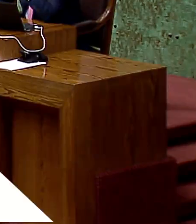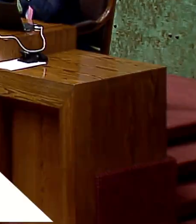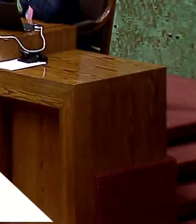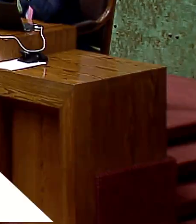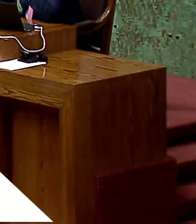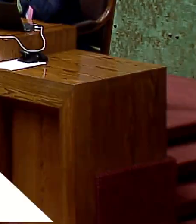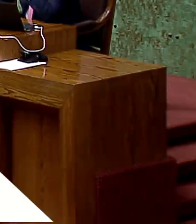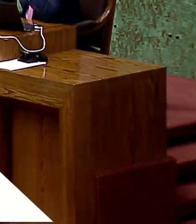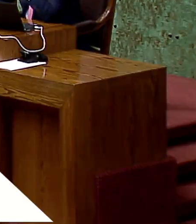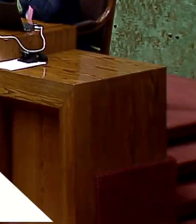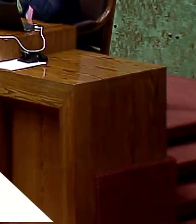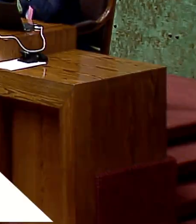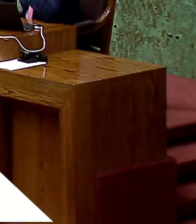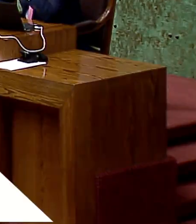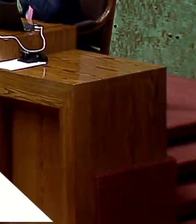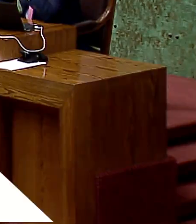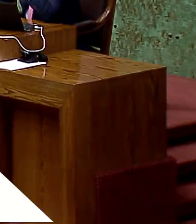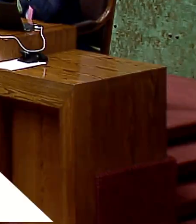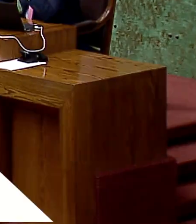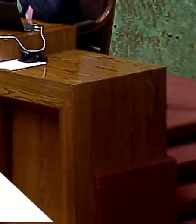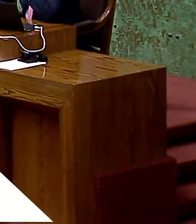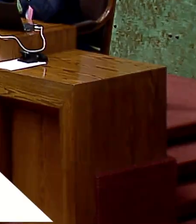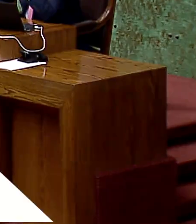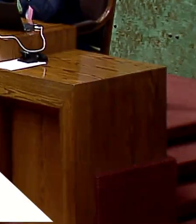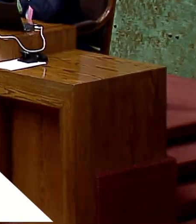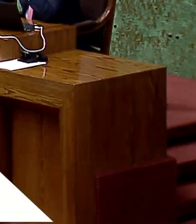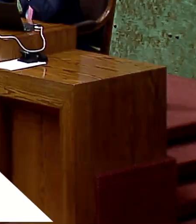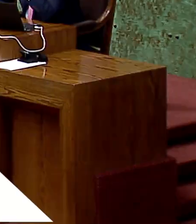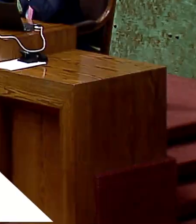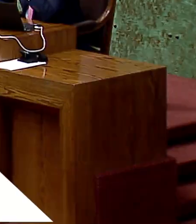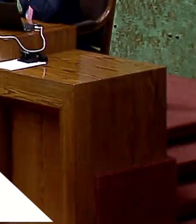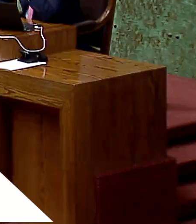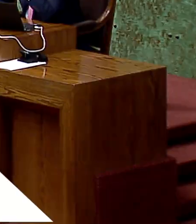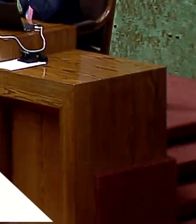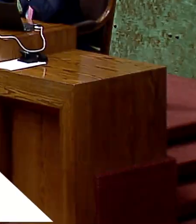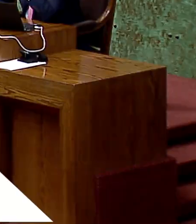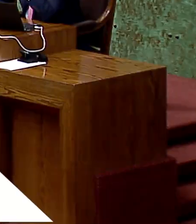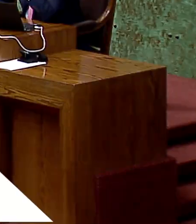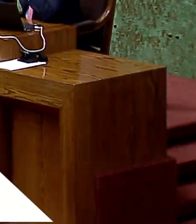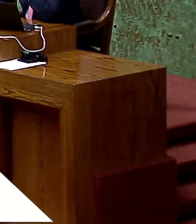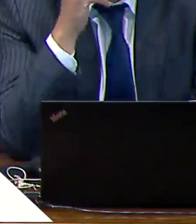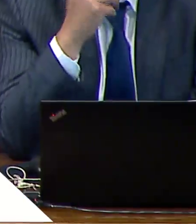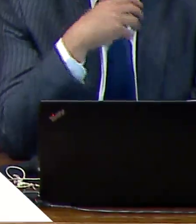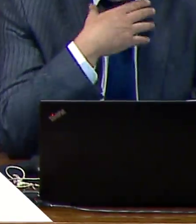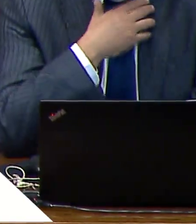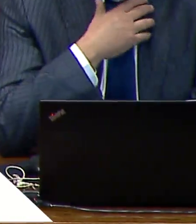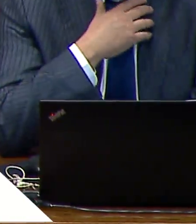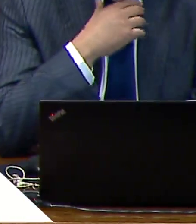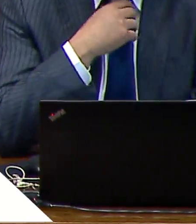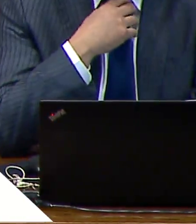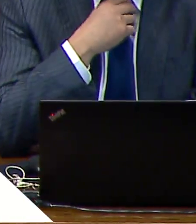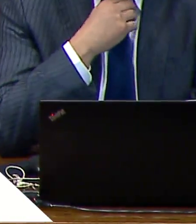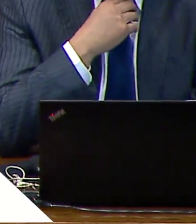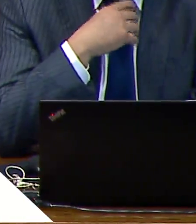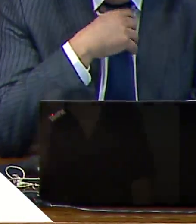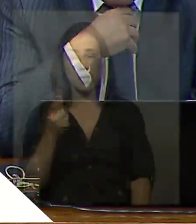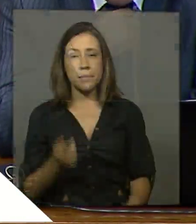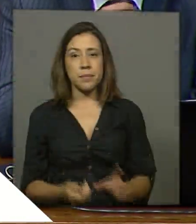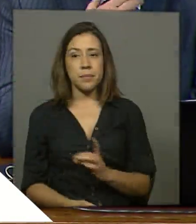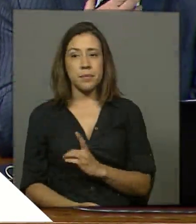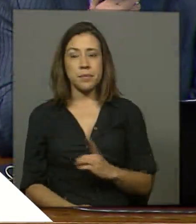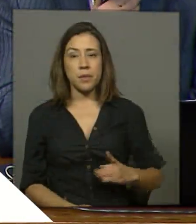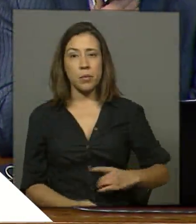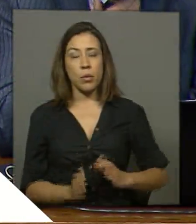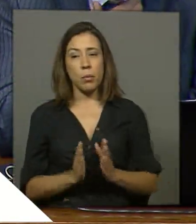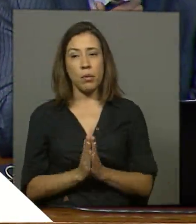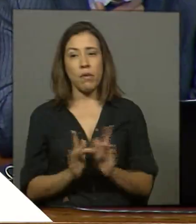le pido a Yo entiendo ministro un segundito Yo entiendo que es bien dramática la situación Pero le pido a los parlamentarios